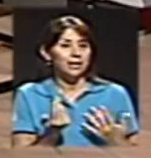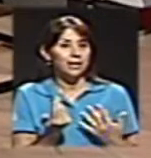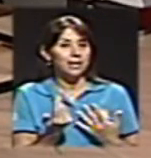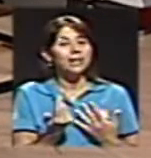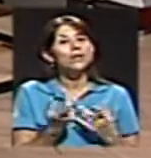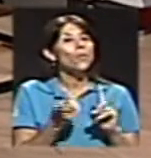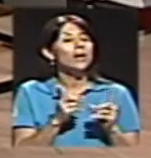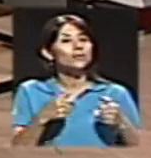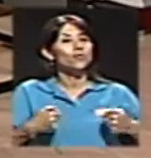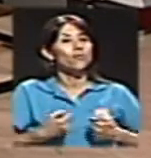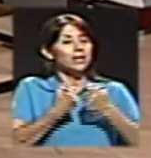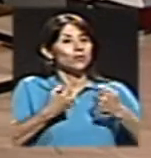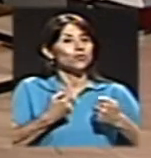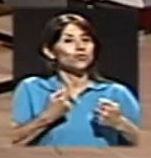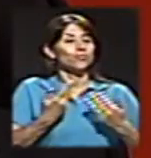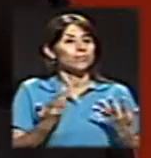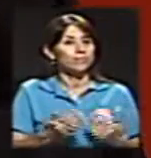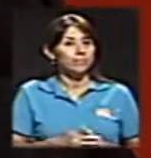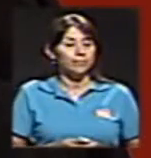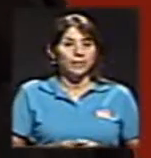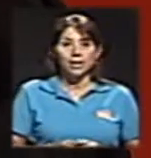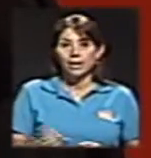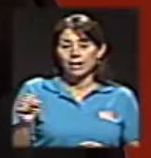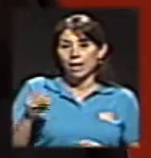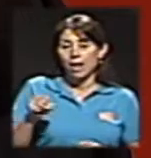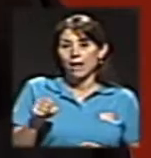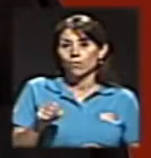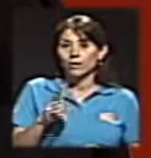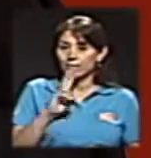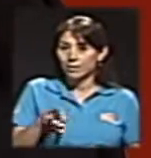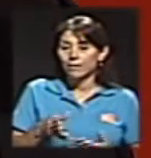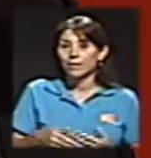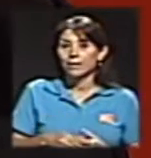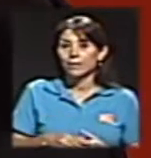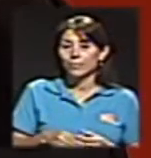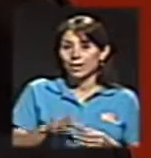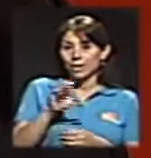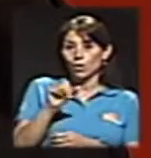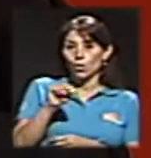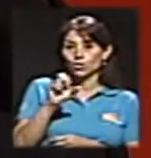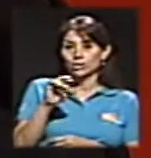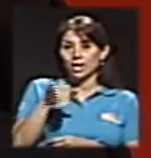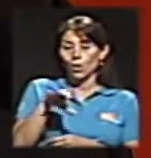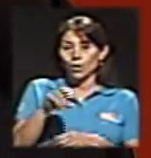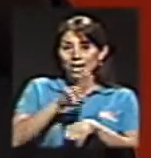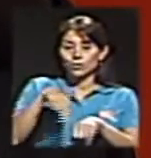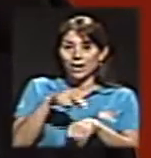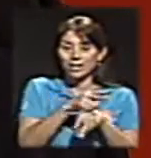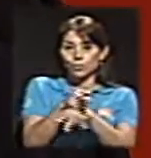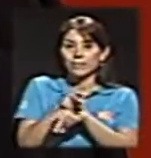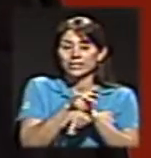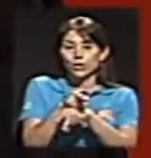los retos que representan. Claro, efectivamente, digamos, en el caso del Consejo Nacional de Supervisión del Sistema Financiero,